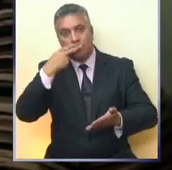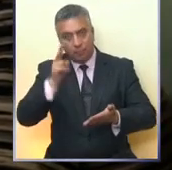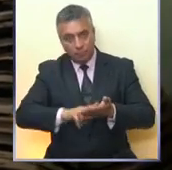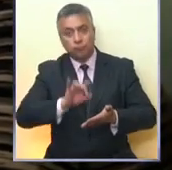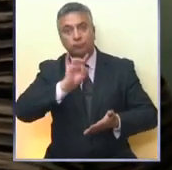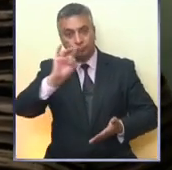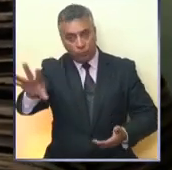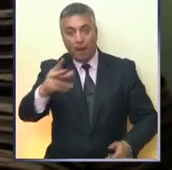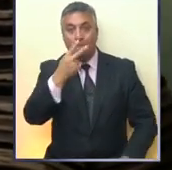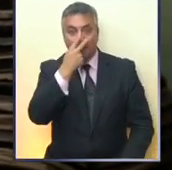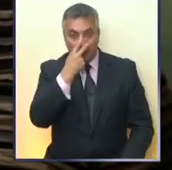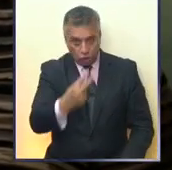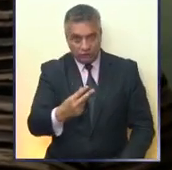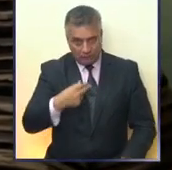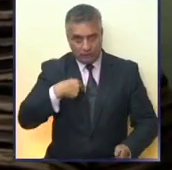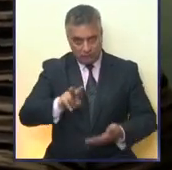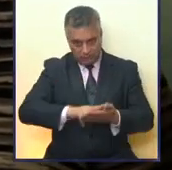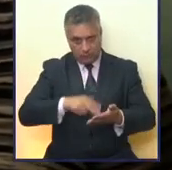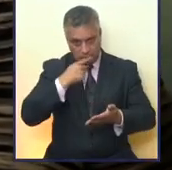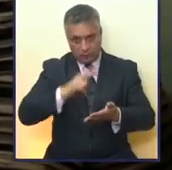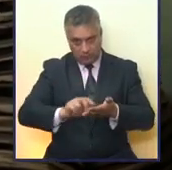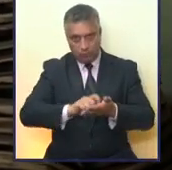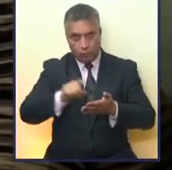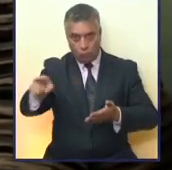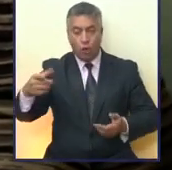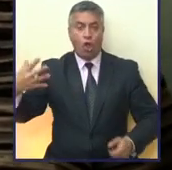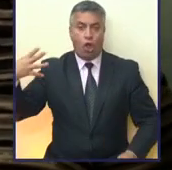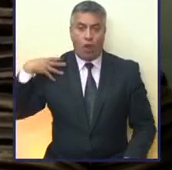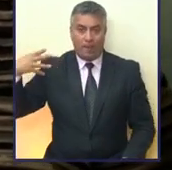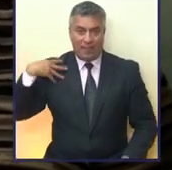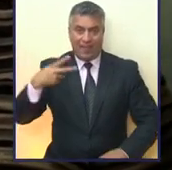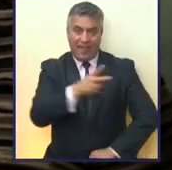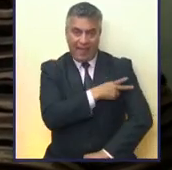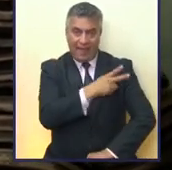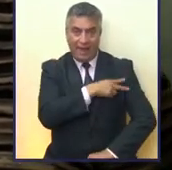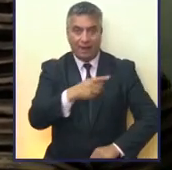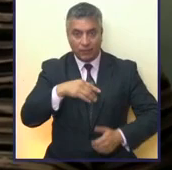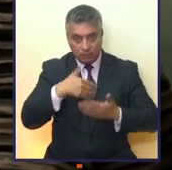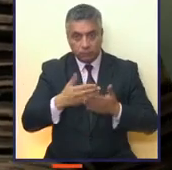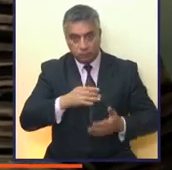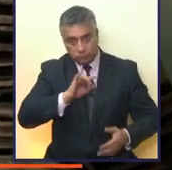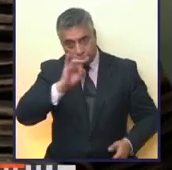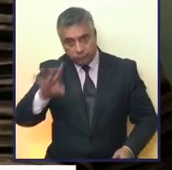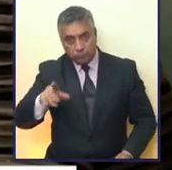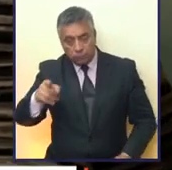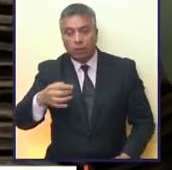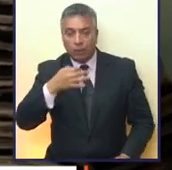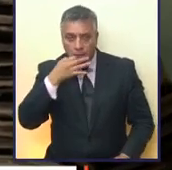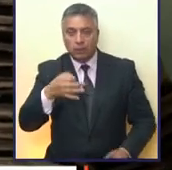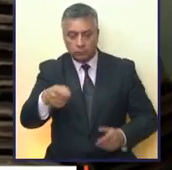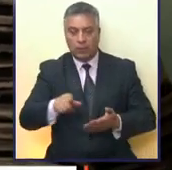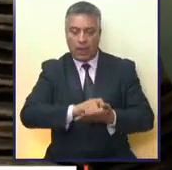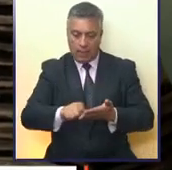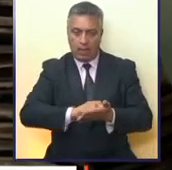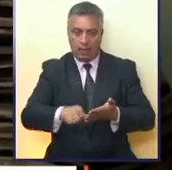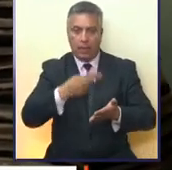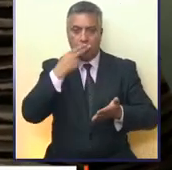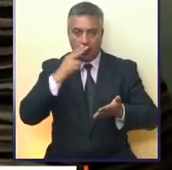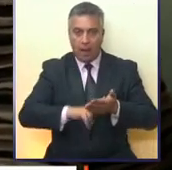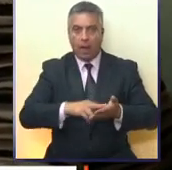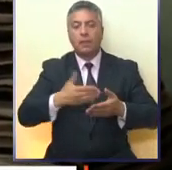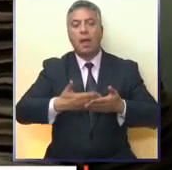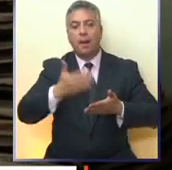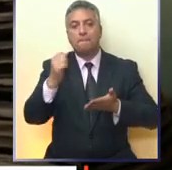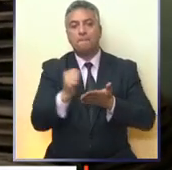general Pinochet en su calidad de comandante en jefe y posteriormente haber escrito una carta pública al